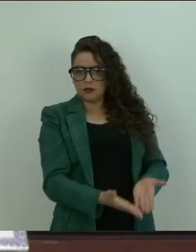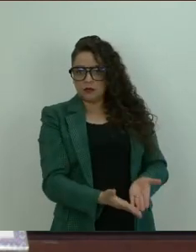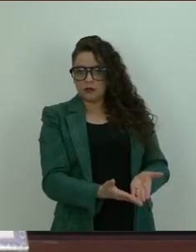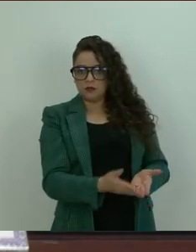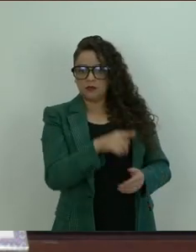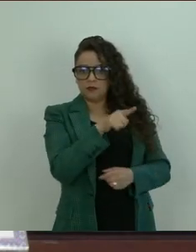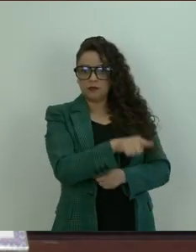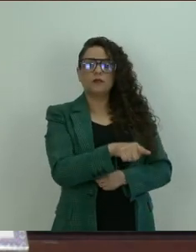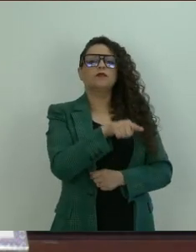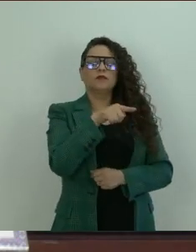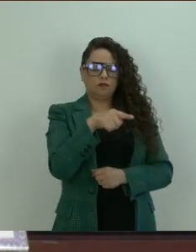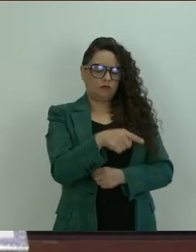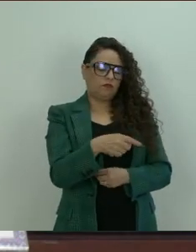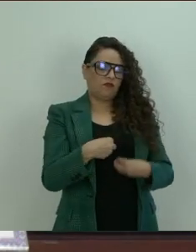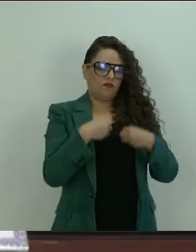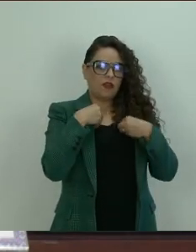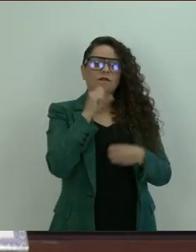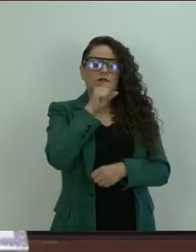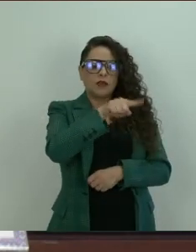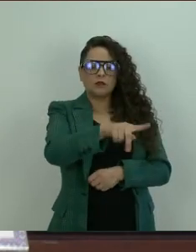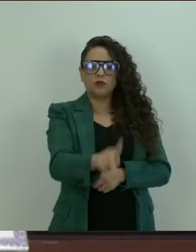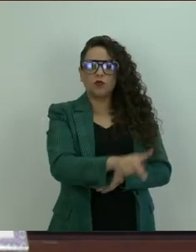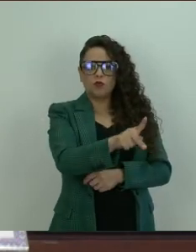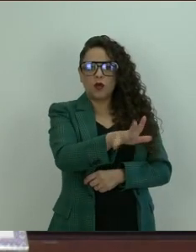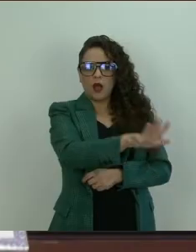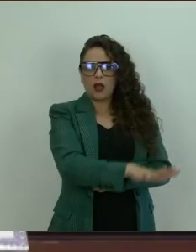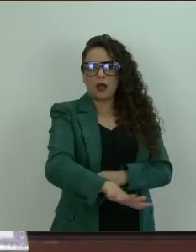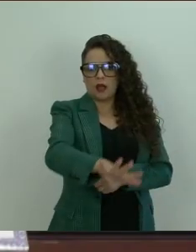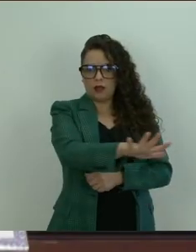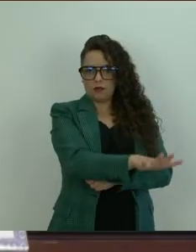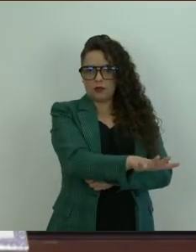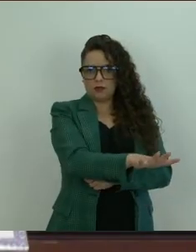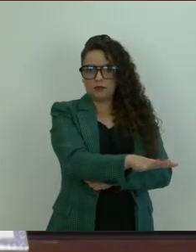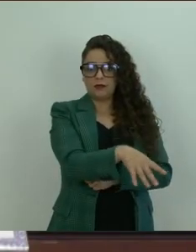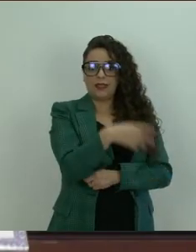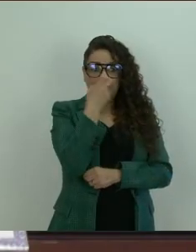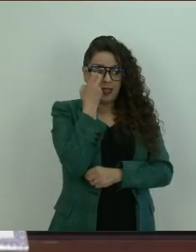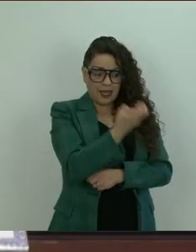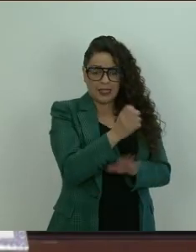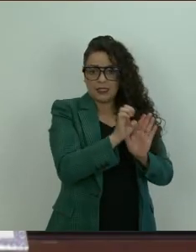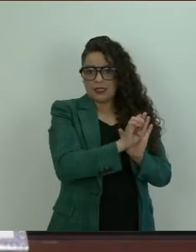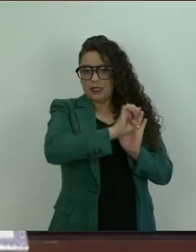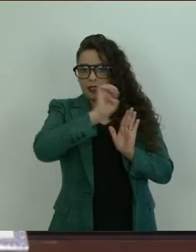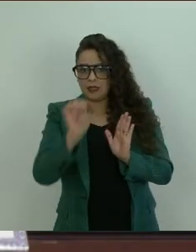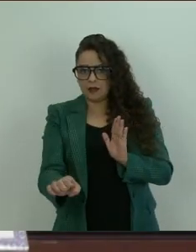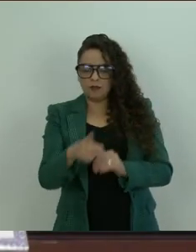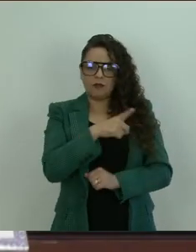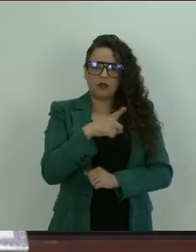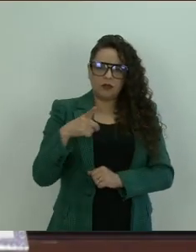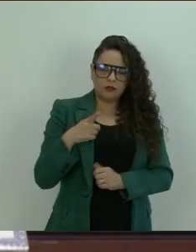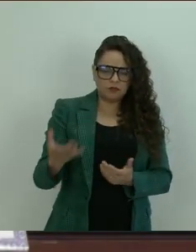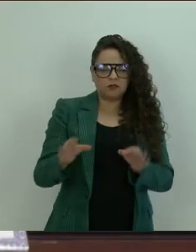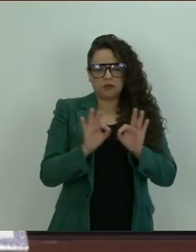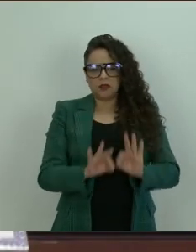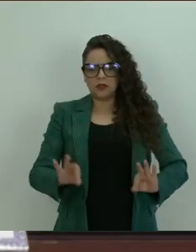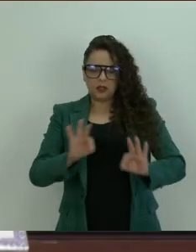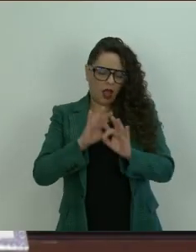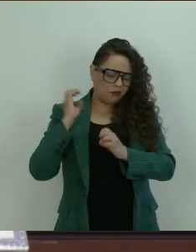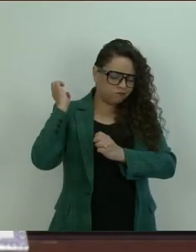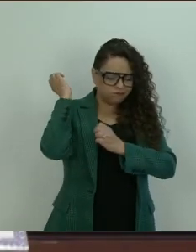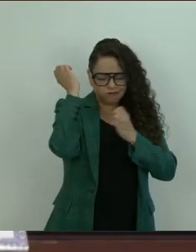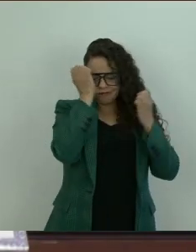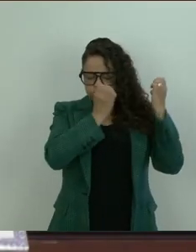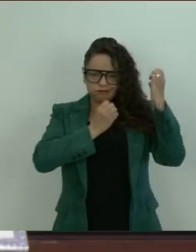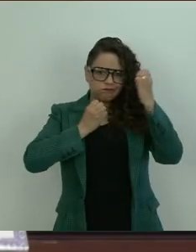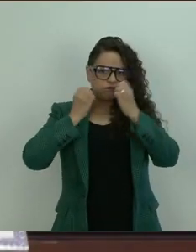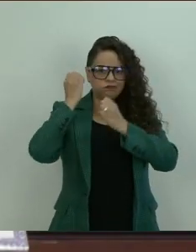ese mismo poblado. En casos como este, es importante llevar a cabo un análisis interseccional que visibilice